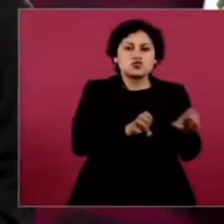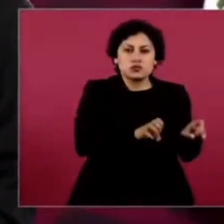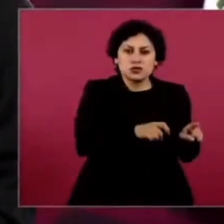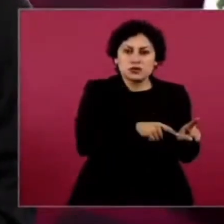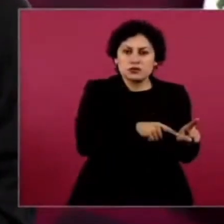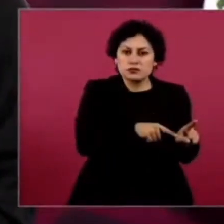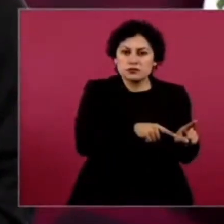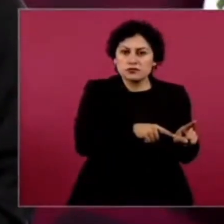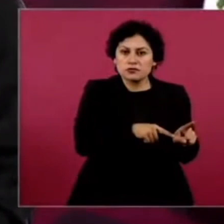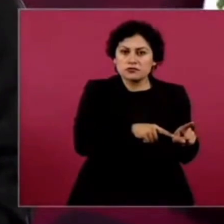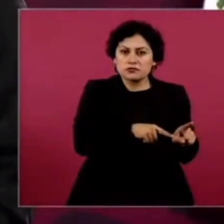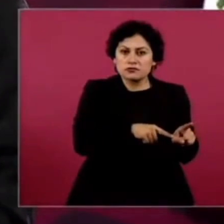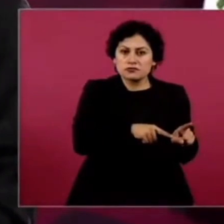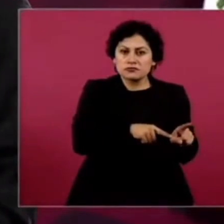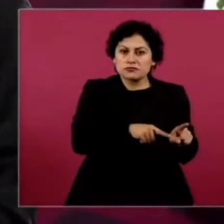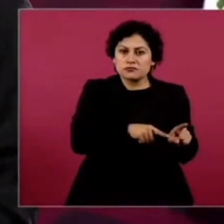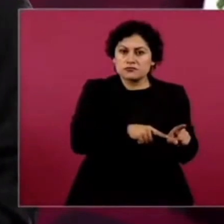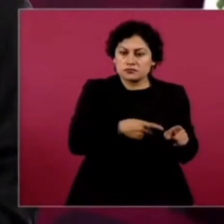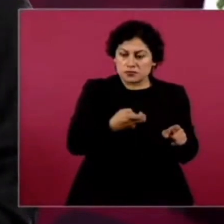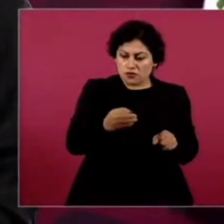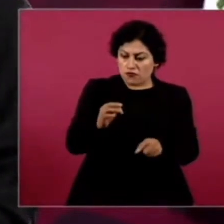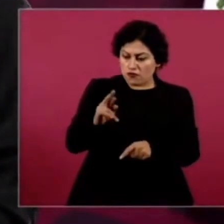los fueros.